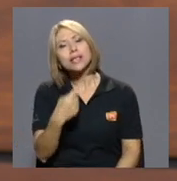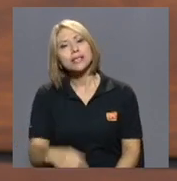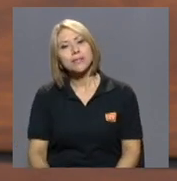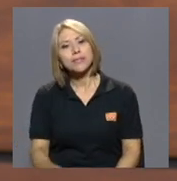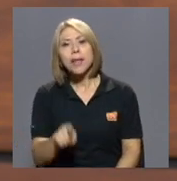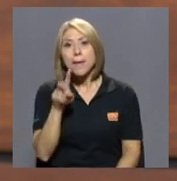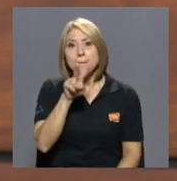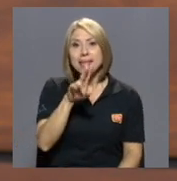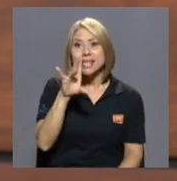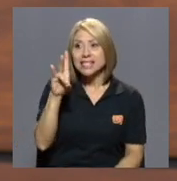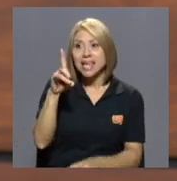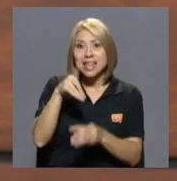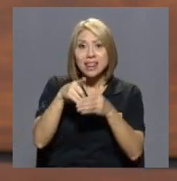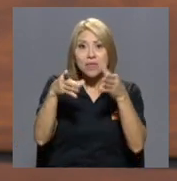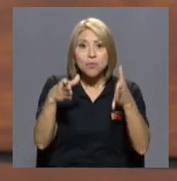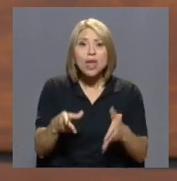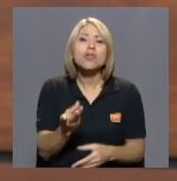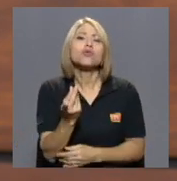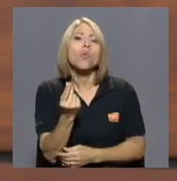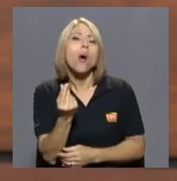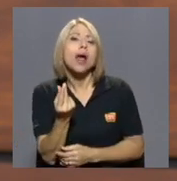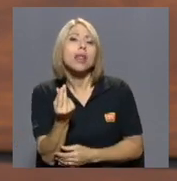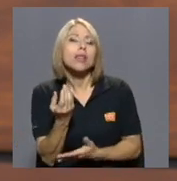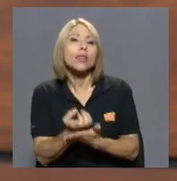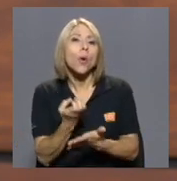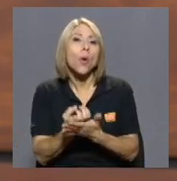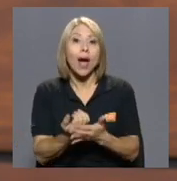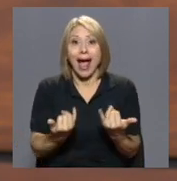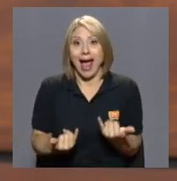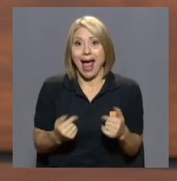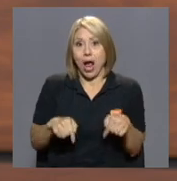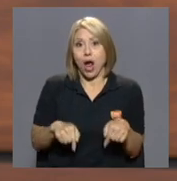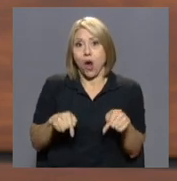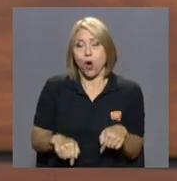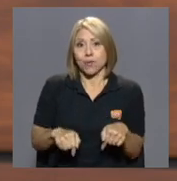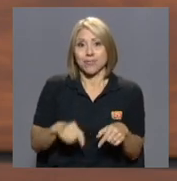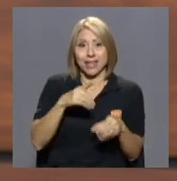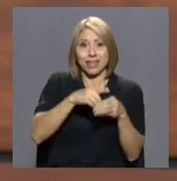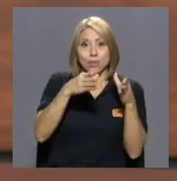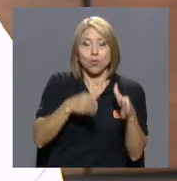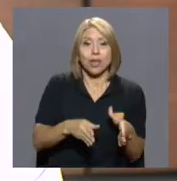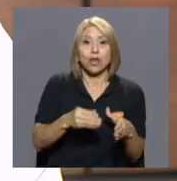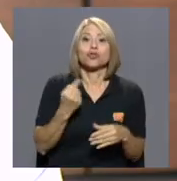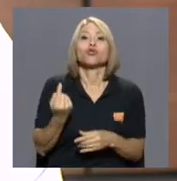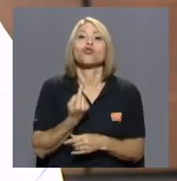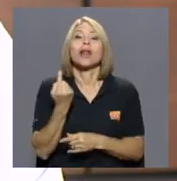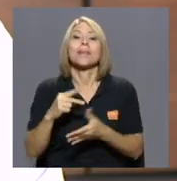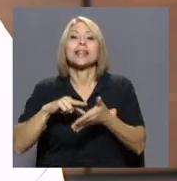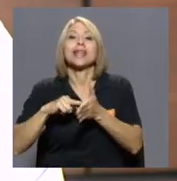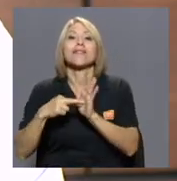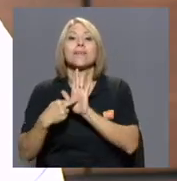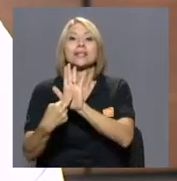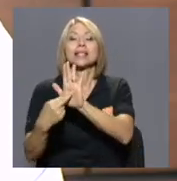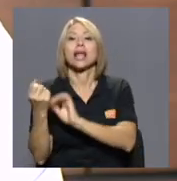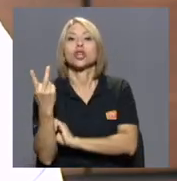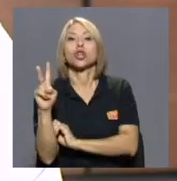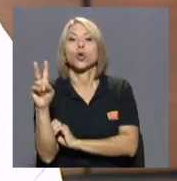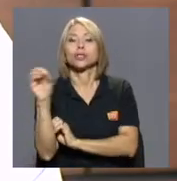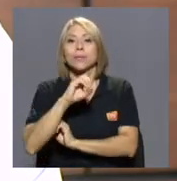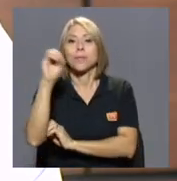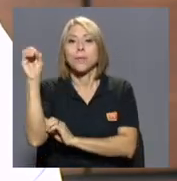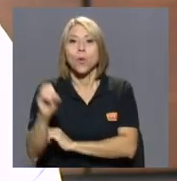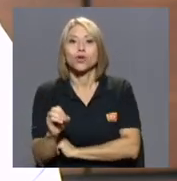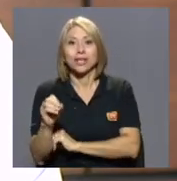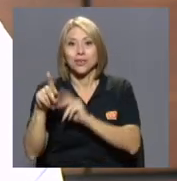27 diputados? Mire, hoy los diputados son apenas el 12% de la planilla de la Asamblea. 88%